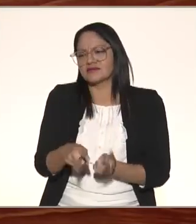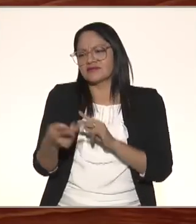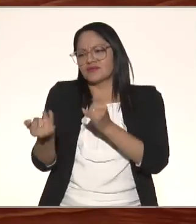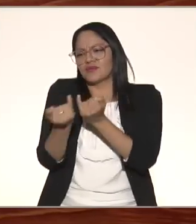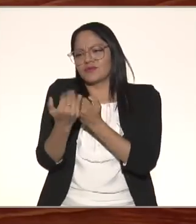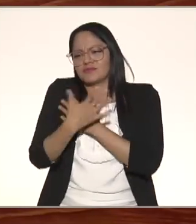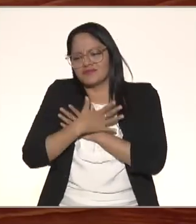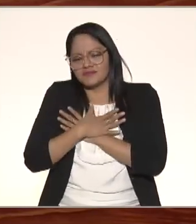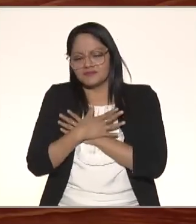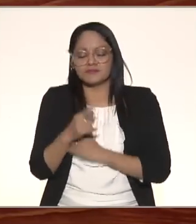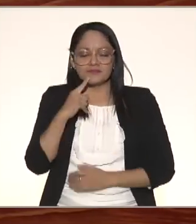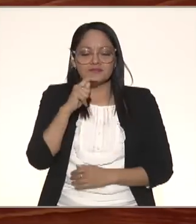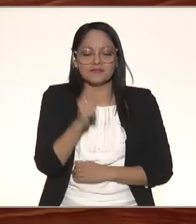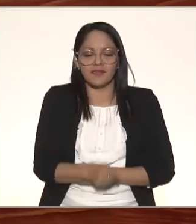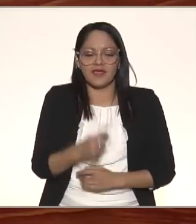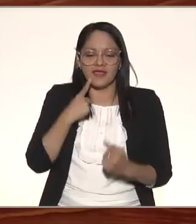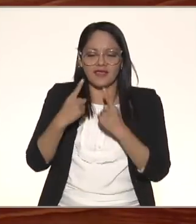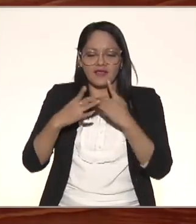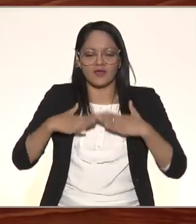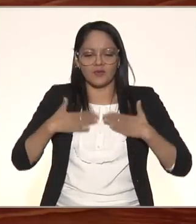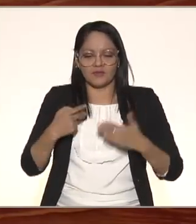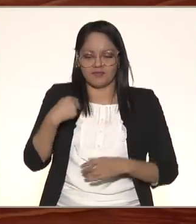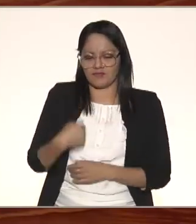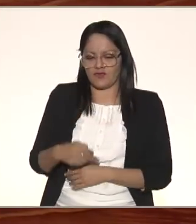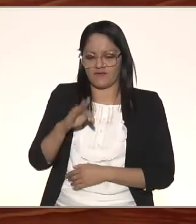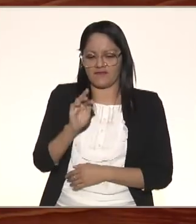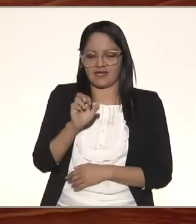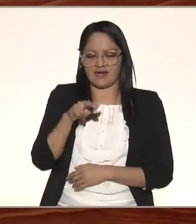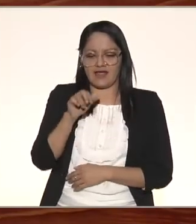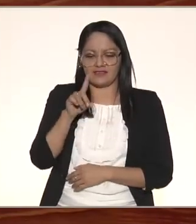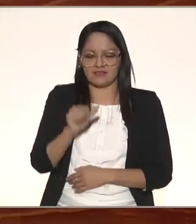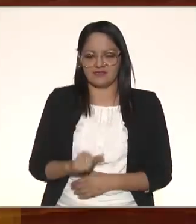Para Diálogos en Confianza, Fernanda Tapia.